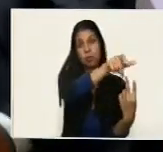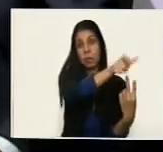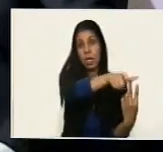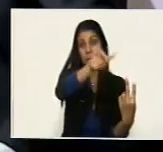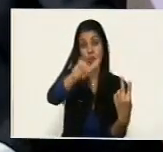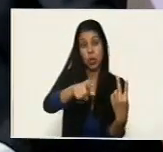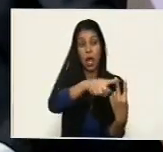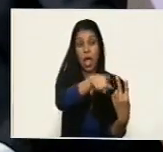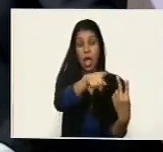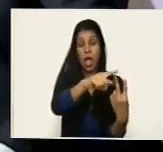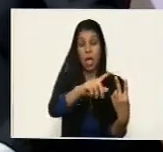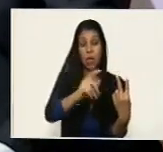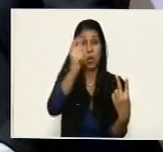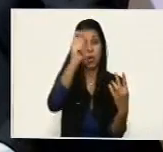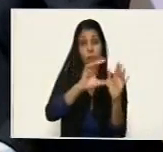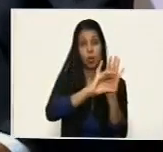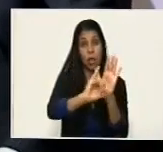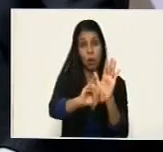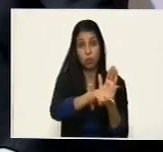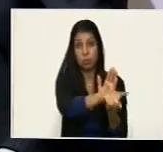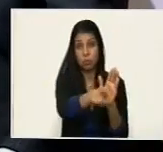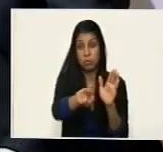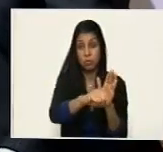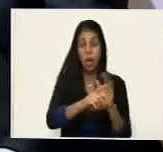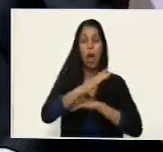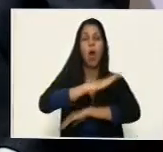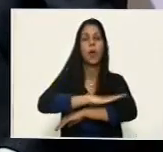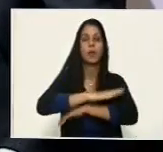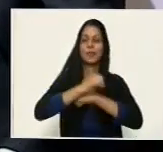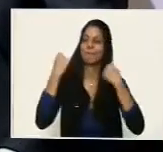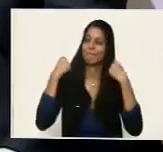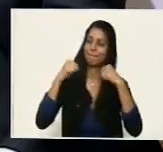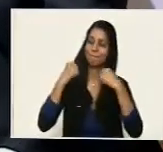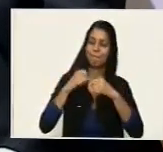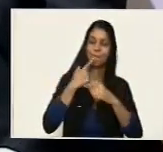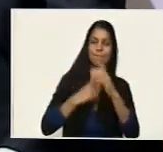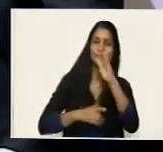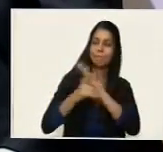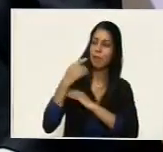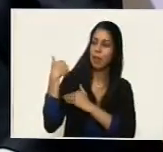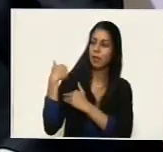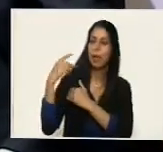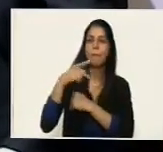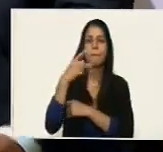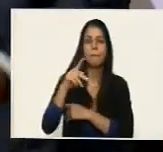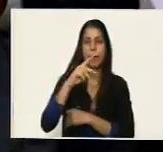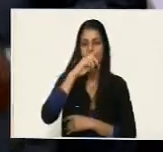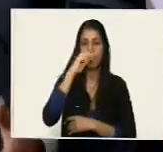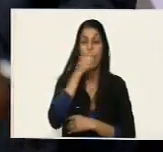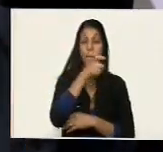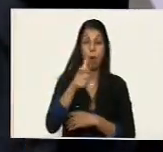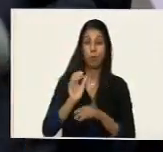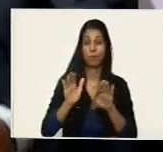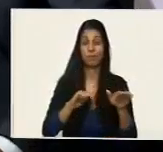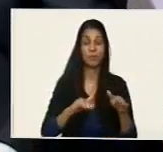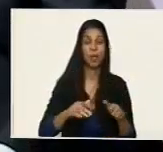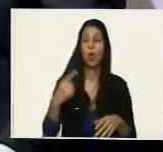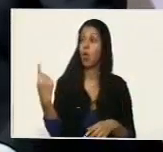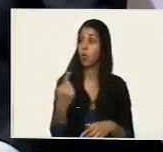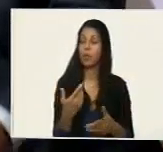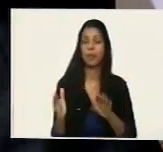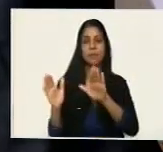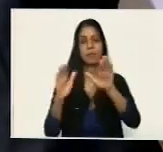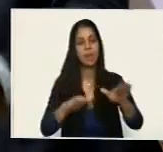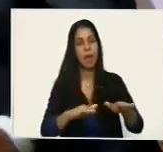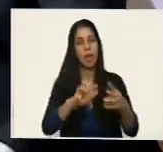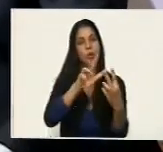la Asamblea Nacional Constituyente a cumplir con este deber, a cumplir con la patria, a cumplir con nuestro pueblo. Camaradas, todo el apoyo a Jesús